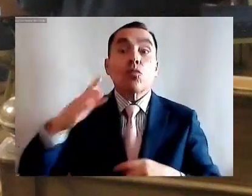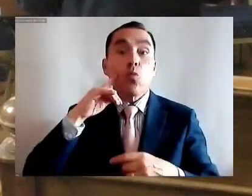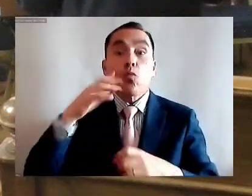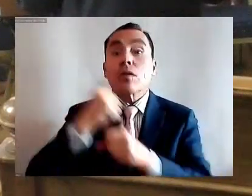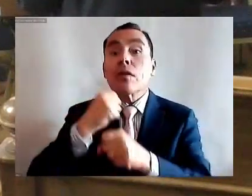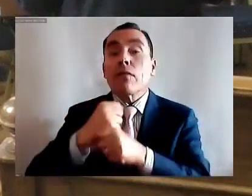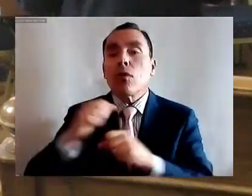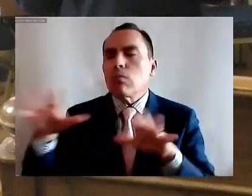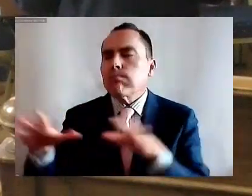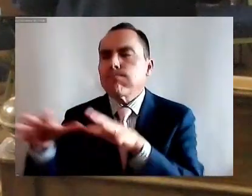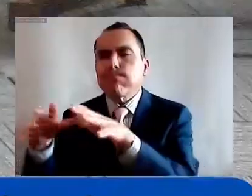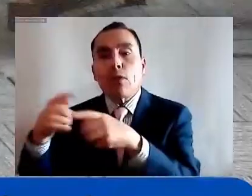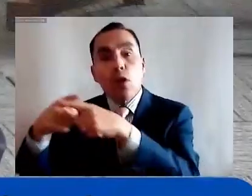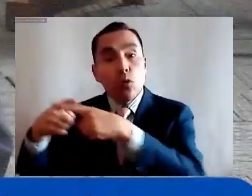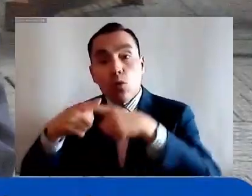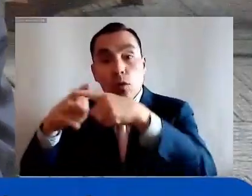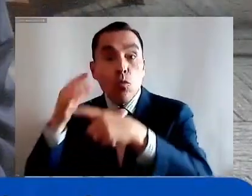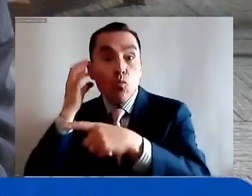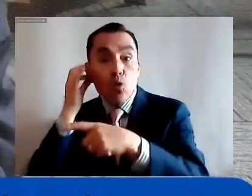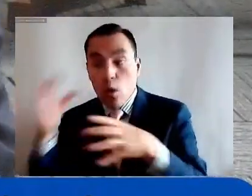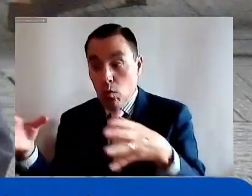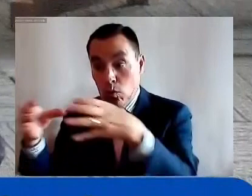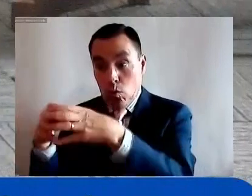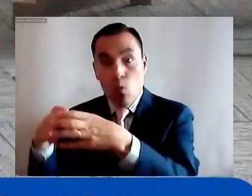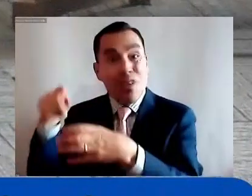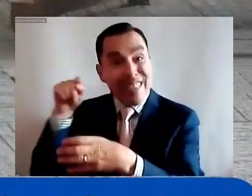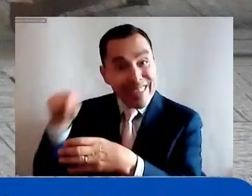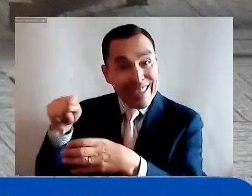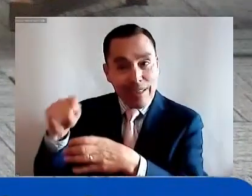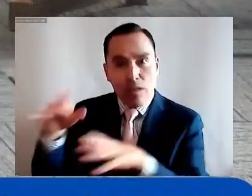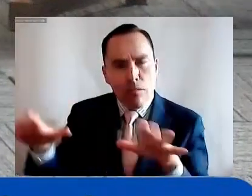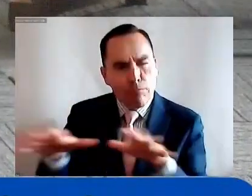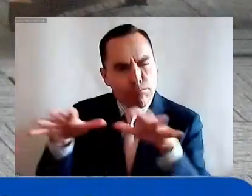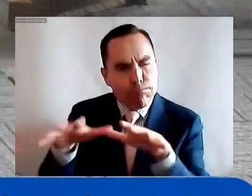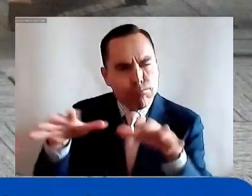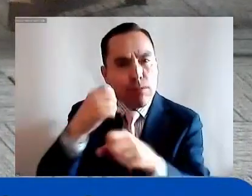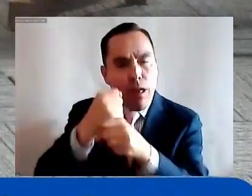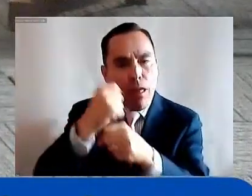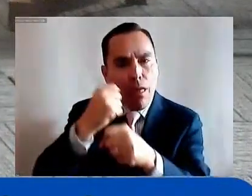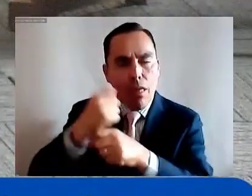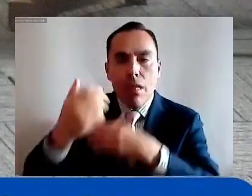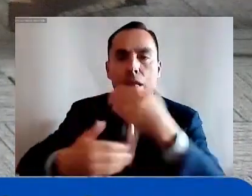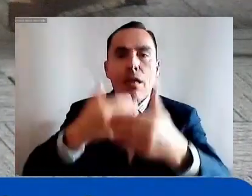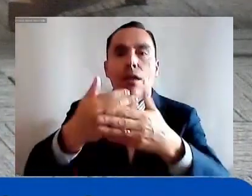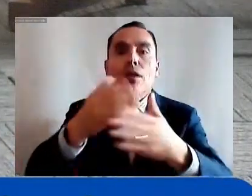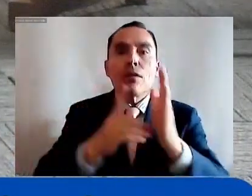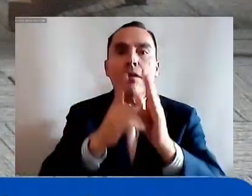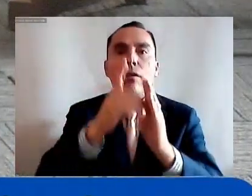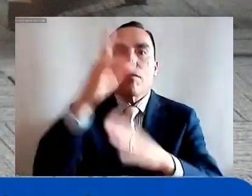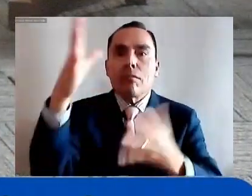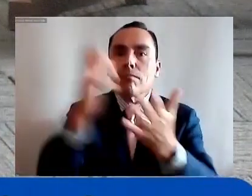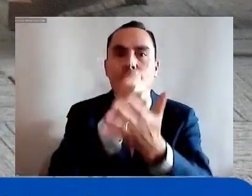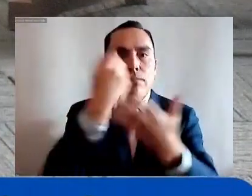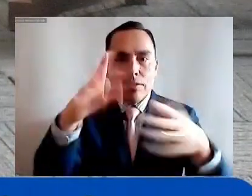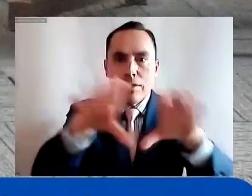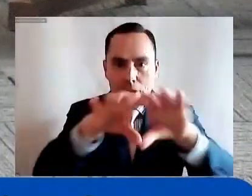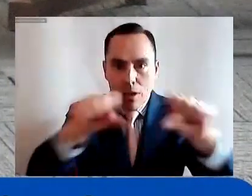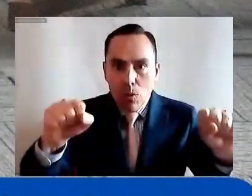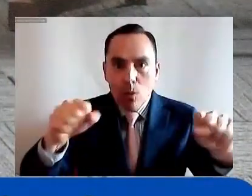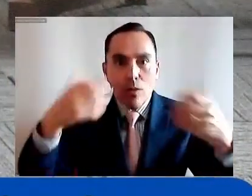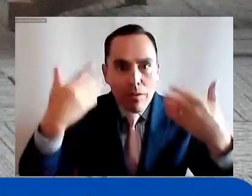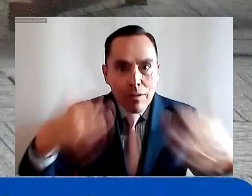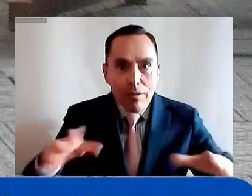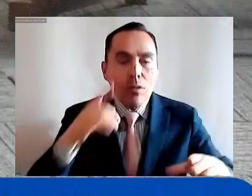movimientos sociales de mujeres, se alcanzó el consenso para desarrollar tratados que dieran una